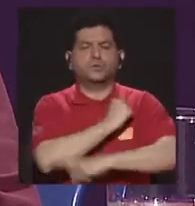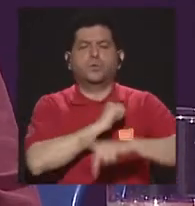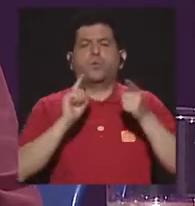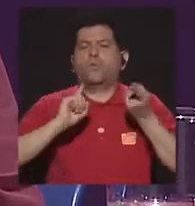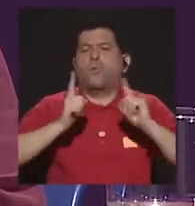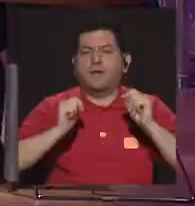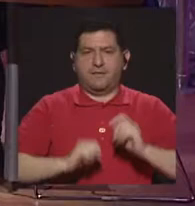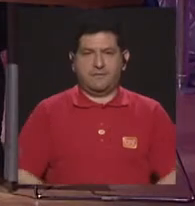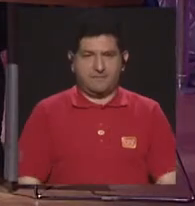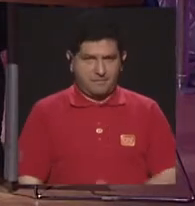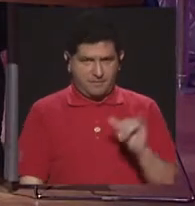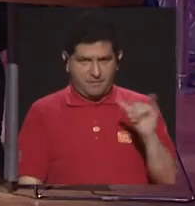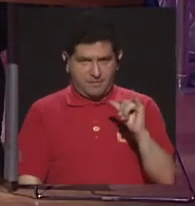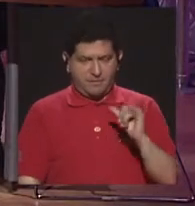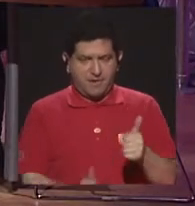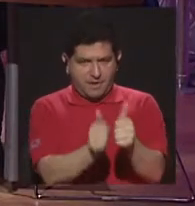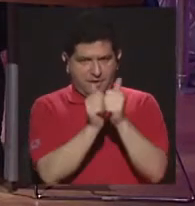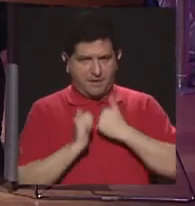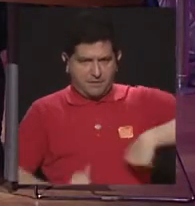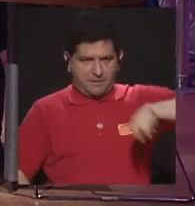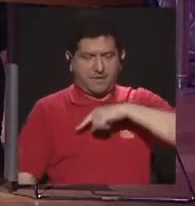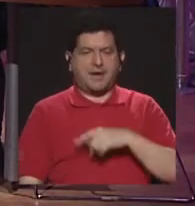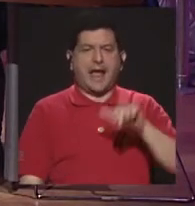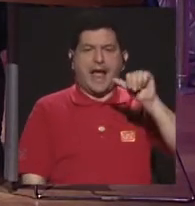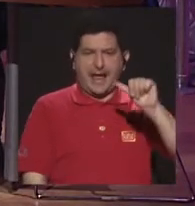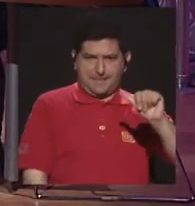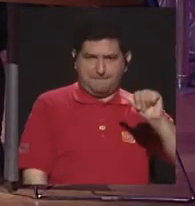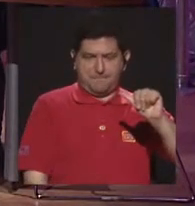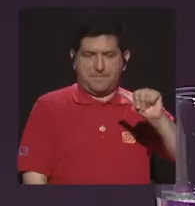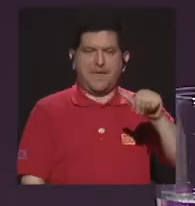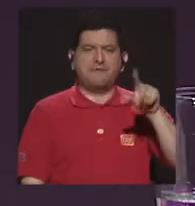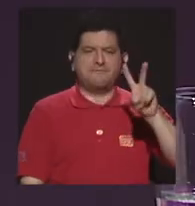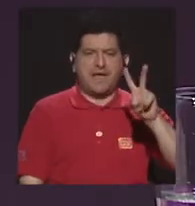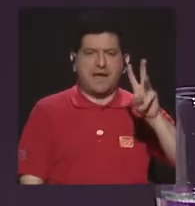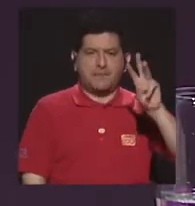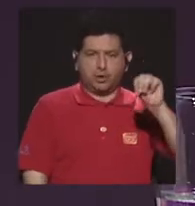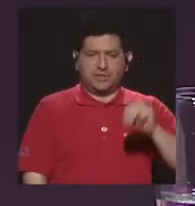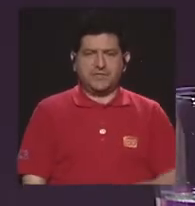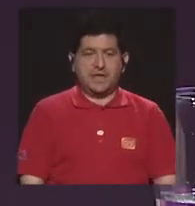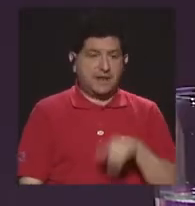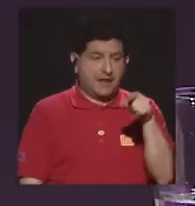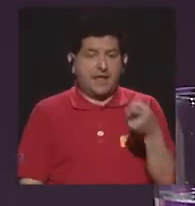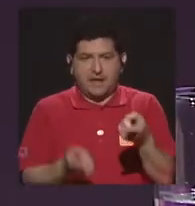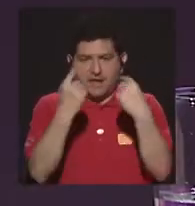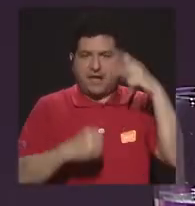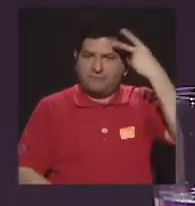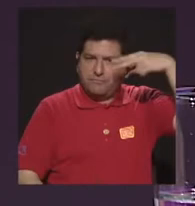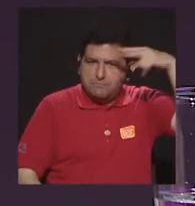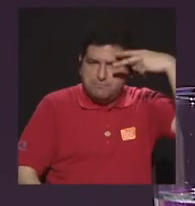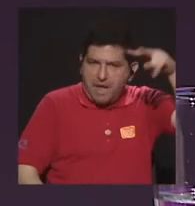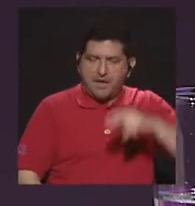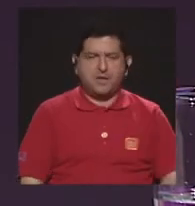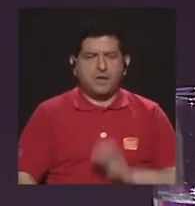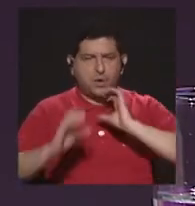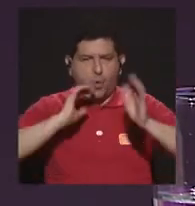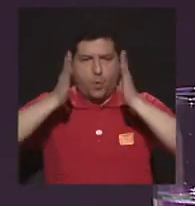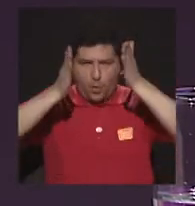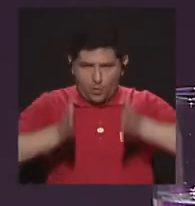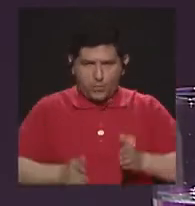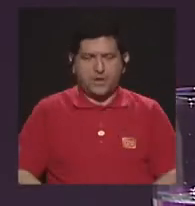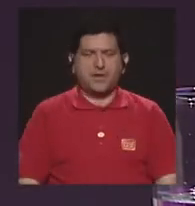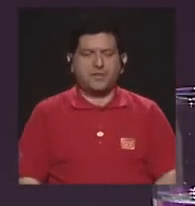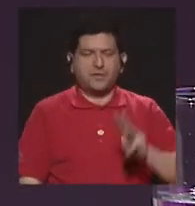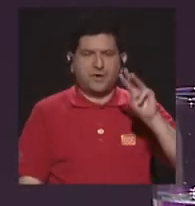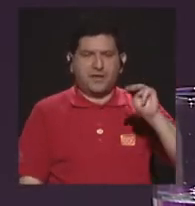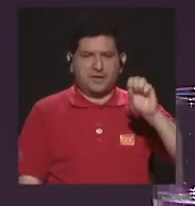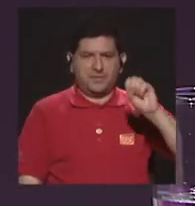país. También nos acompaña Aimé Vega Montiel. Ella viene de México, es comunicadora,